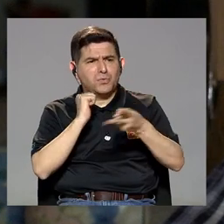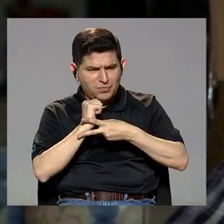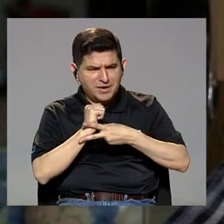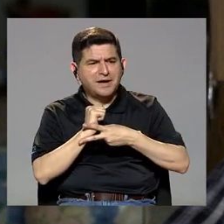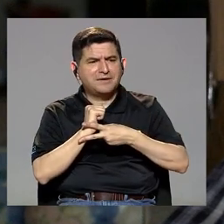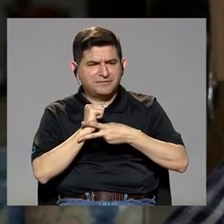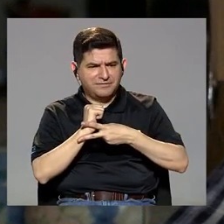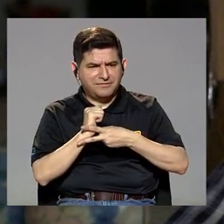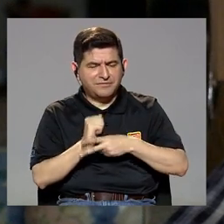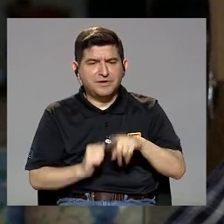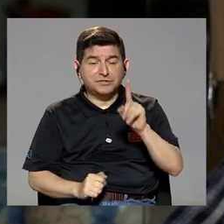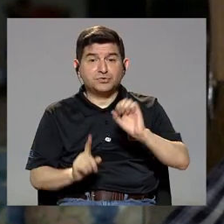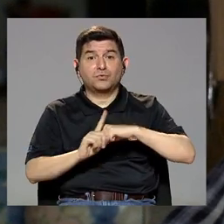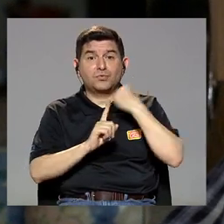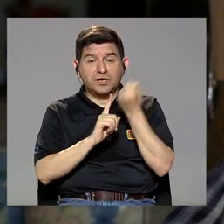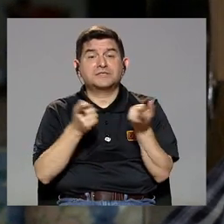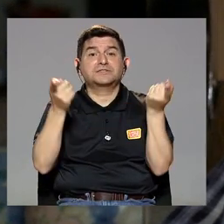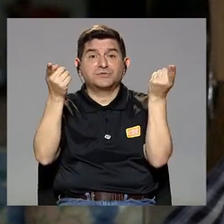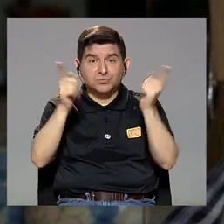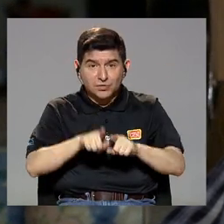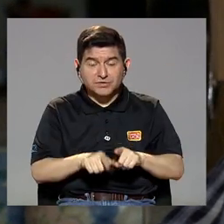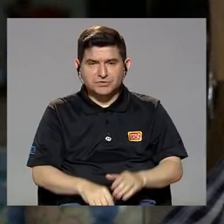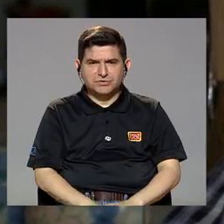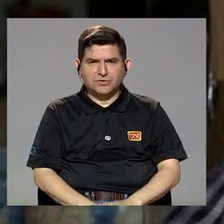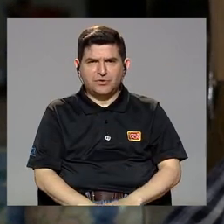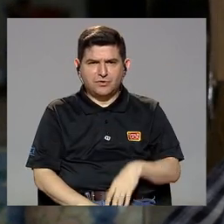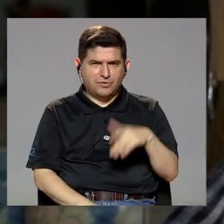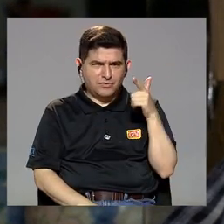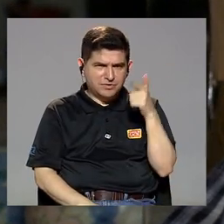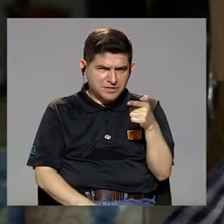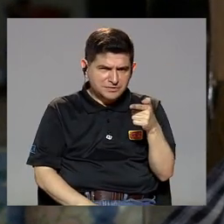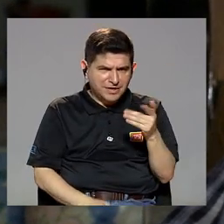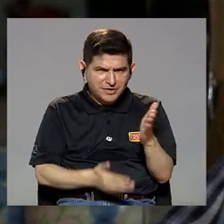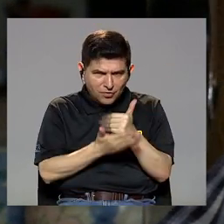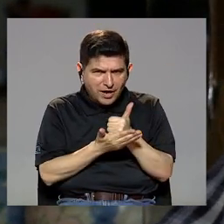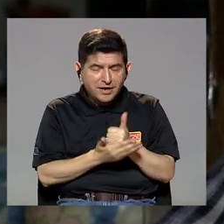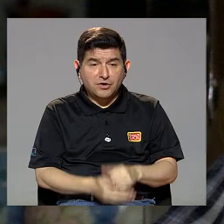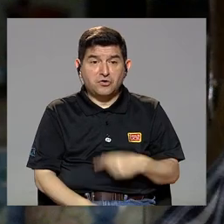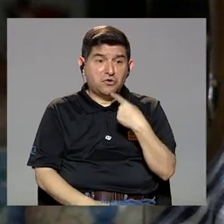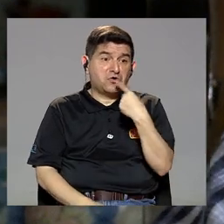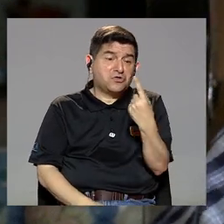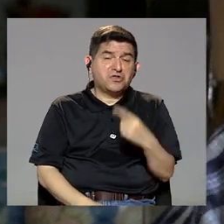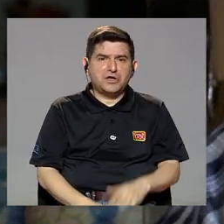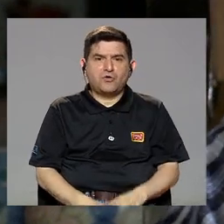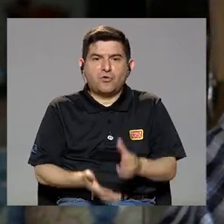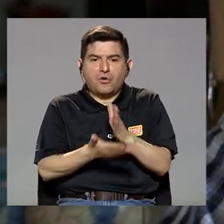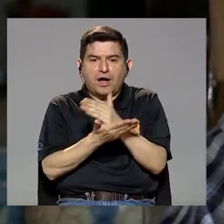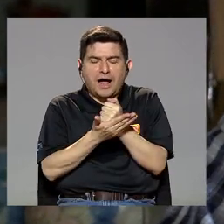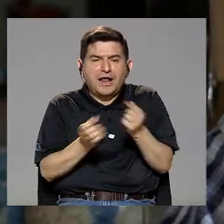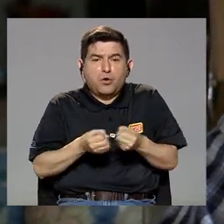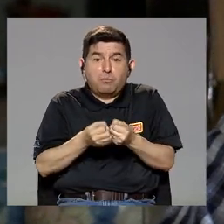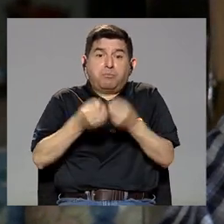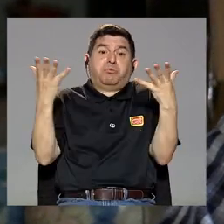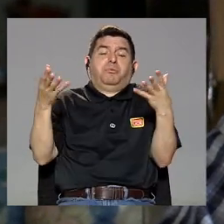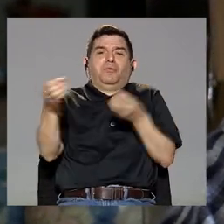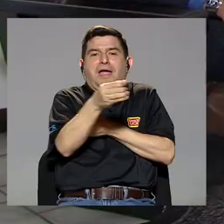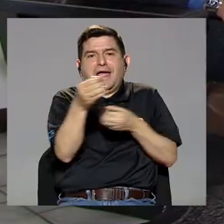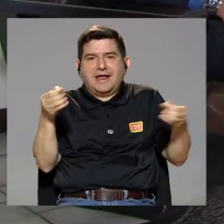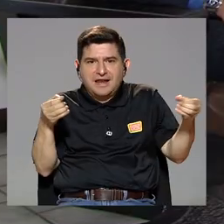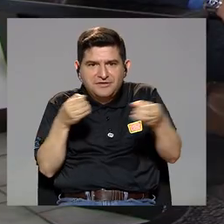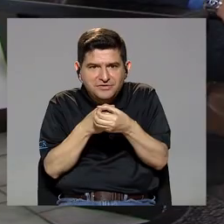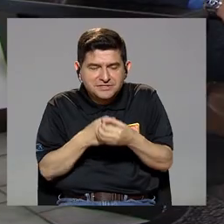un incidente que le dispara un arma no me dijeron que había estallado algo en oficina donde estaban